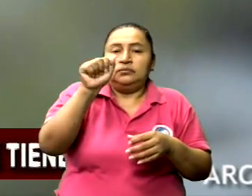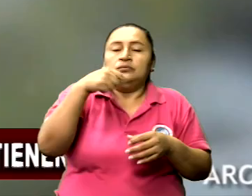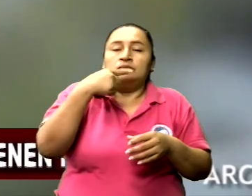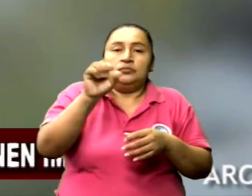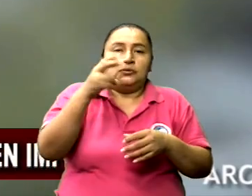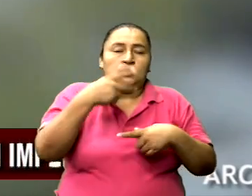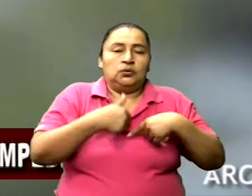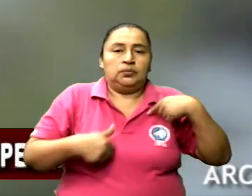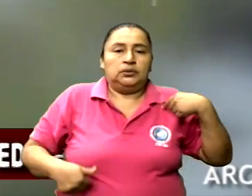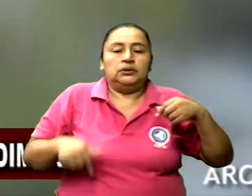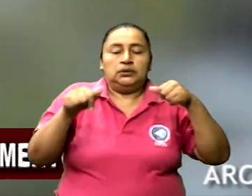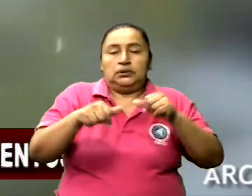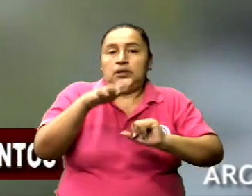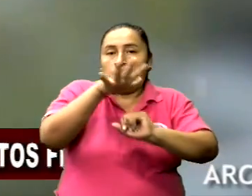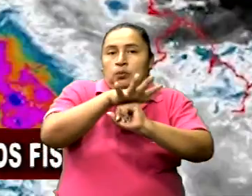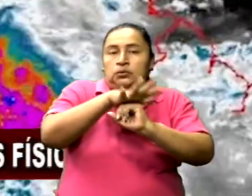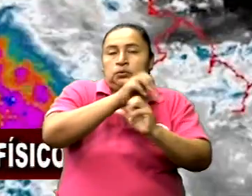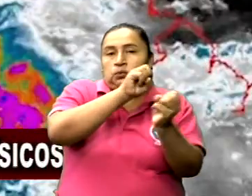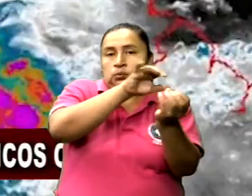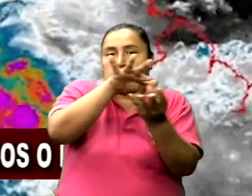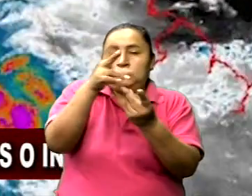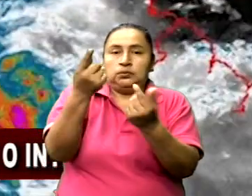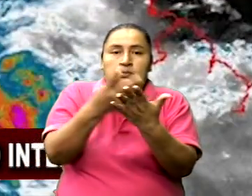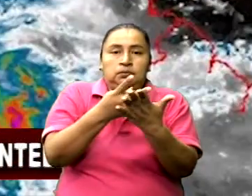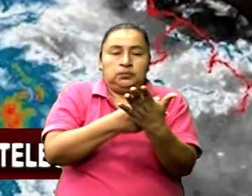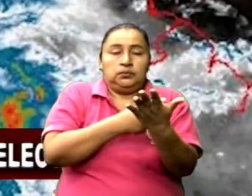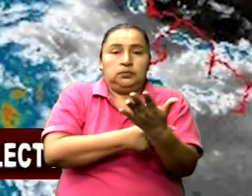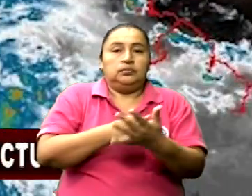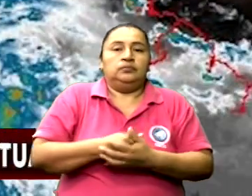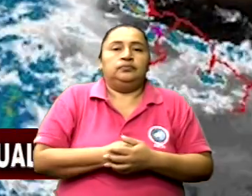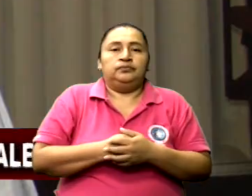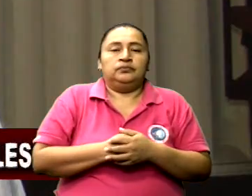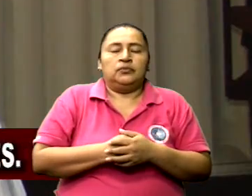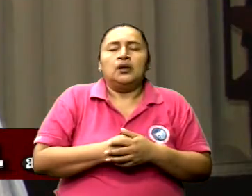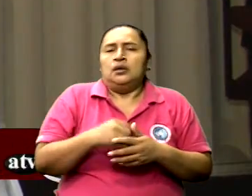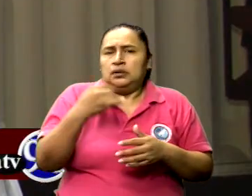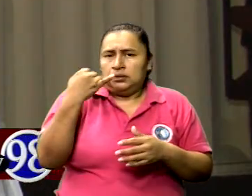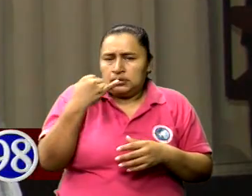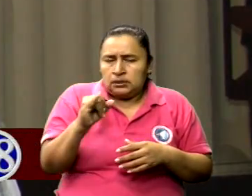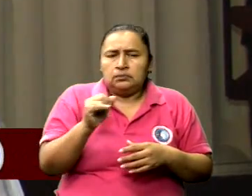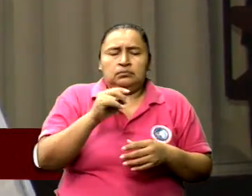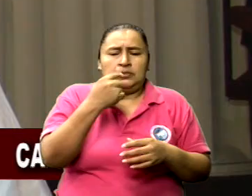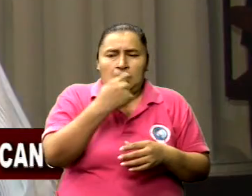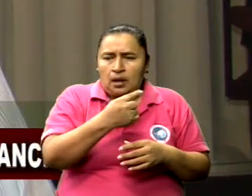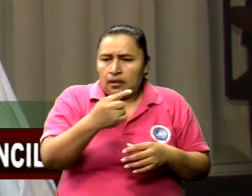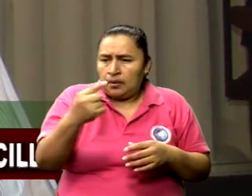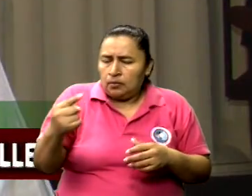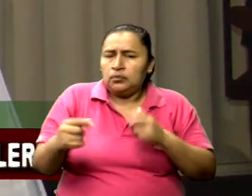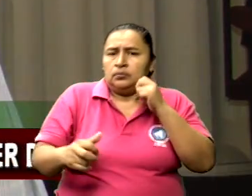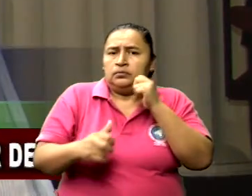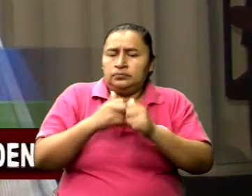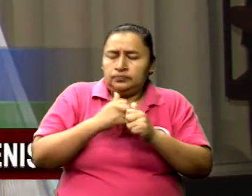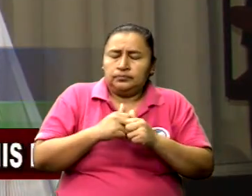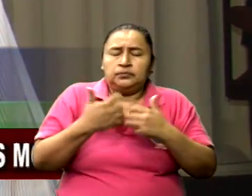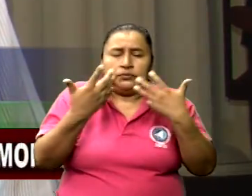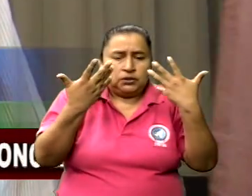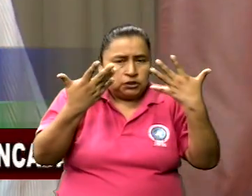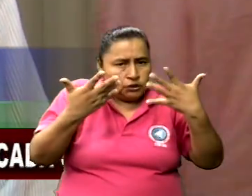de Producción, Economía y Presupuesto. Y cada una de estas afectaciones han estado